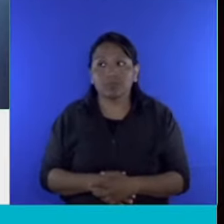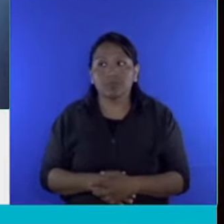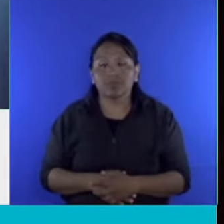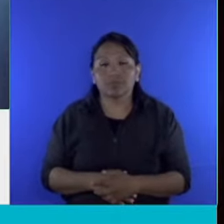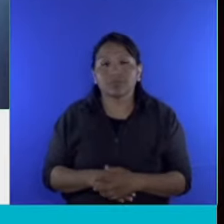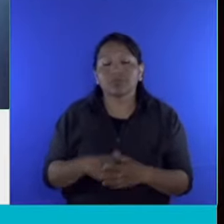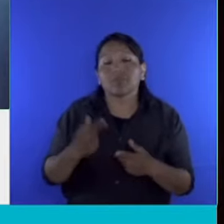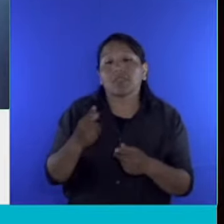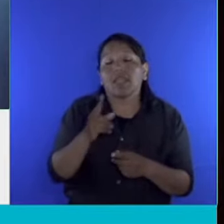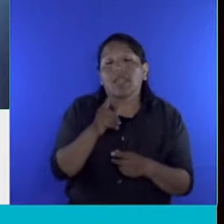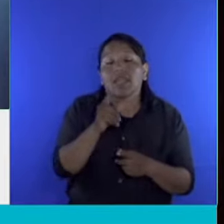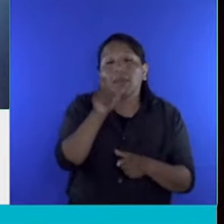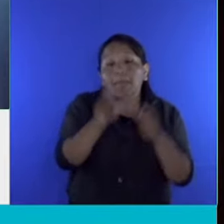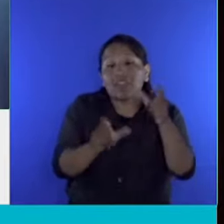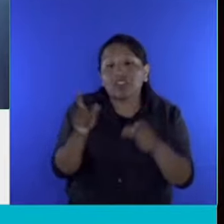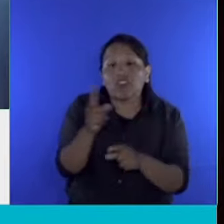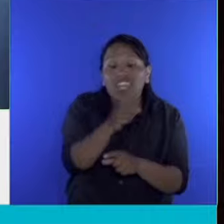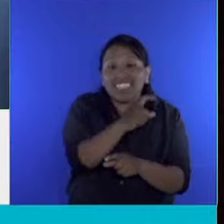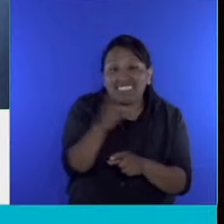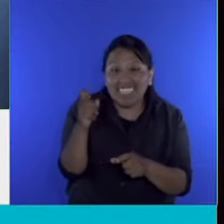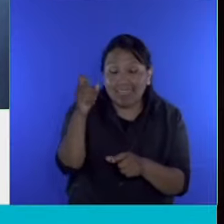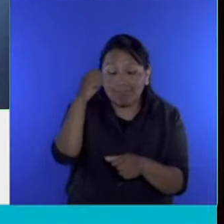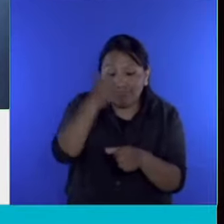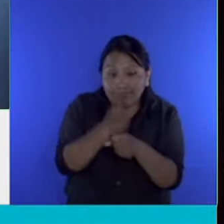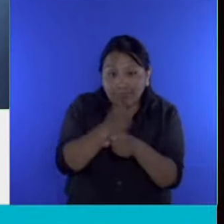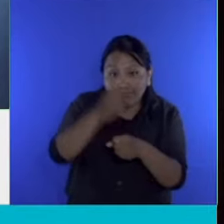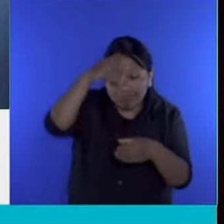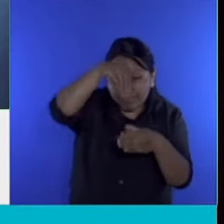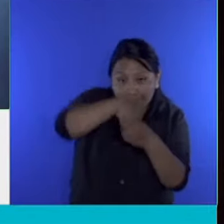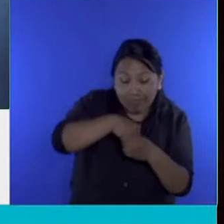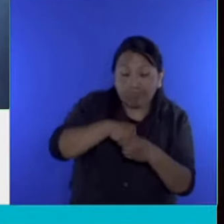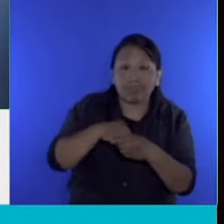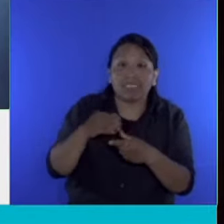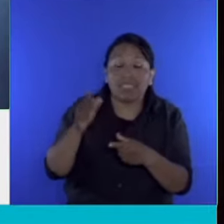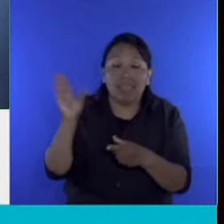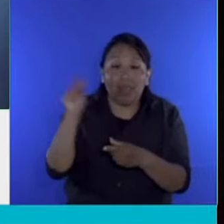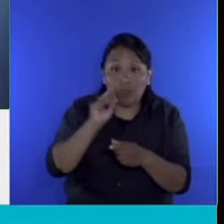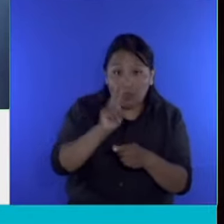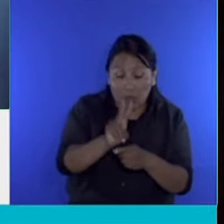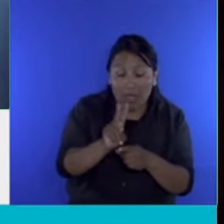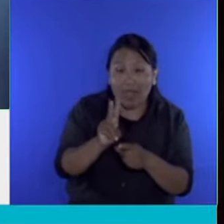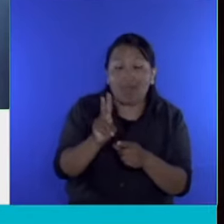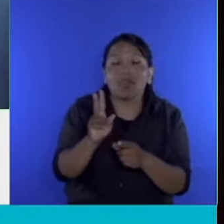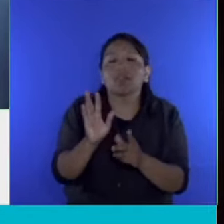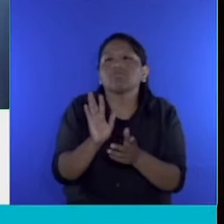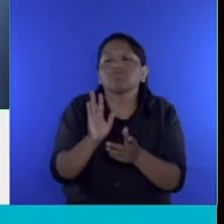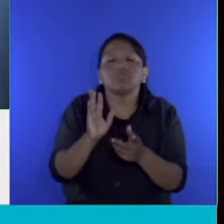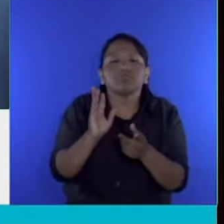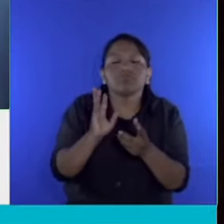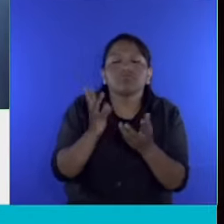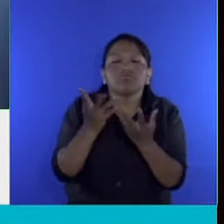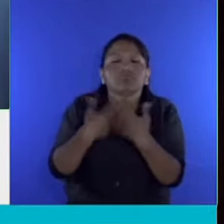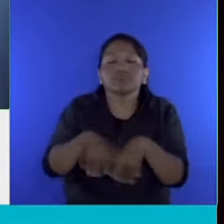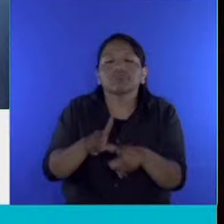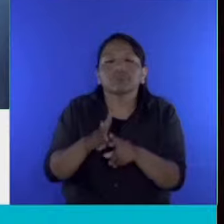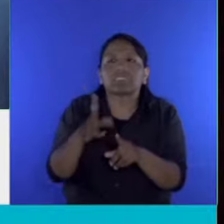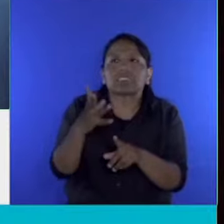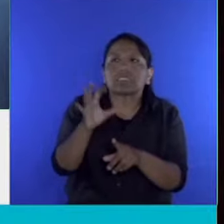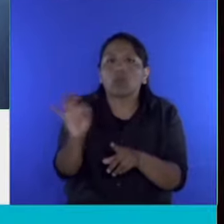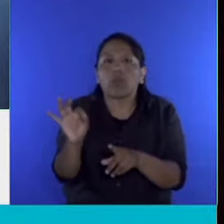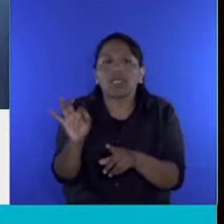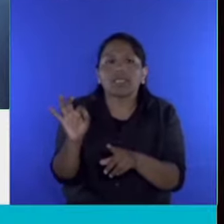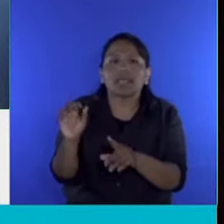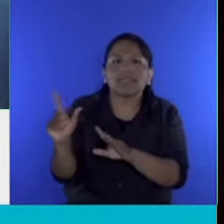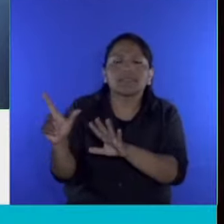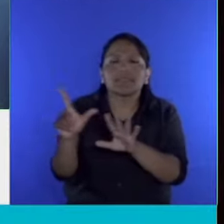que por cada 100 personas empleadas en la industria audiovisual se emplean indirectamente entre 50